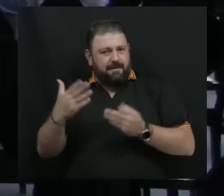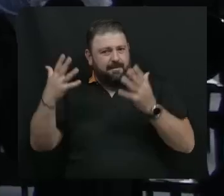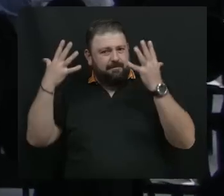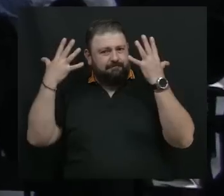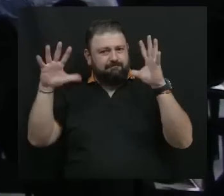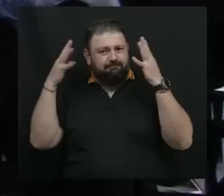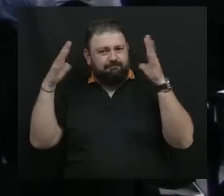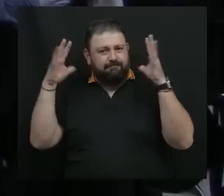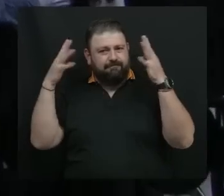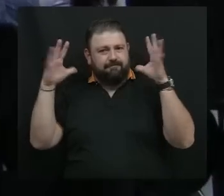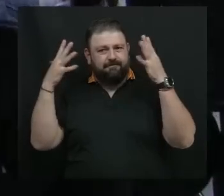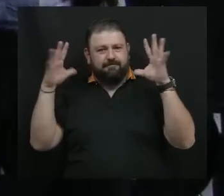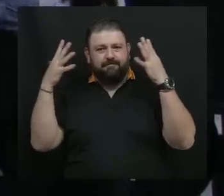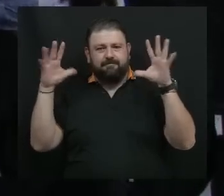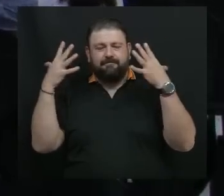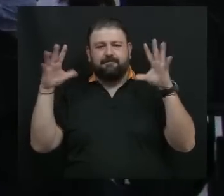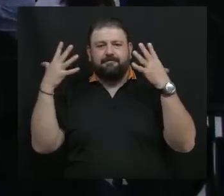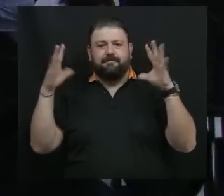¿Seguimos?